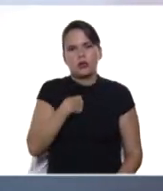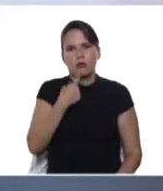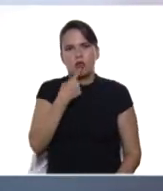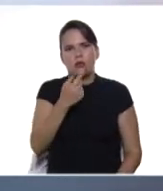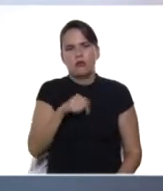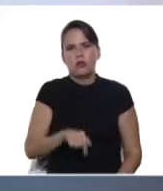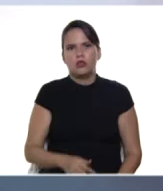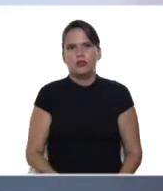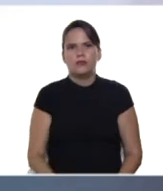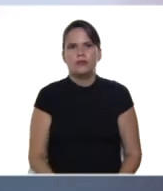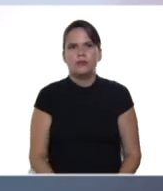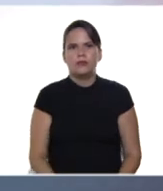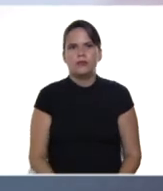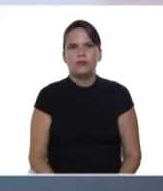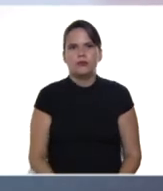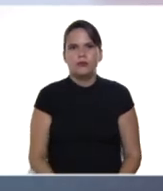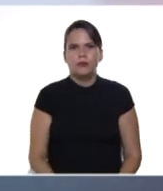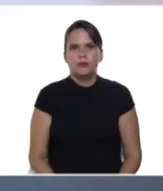de indicar.